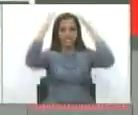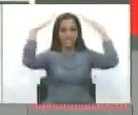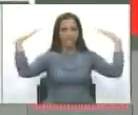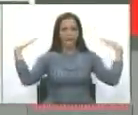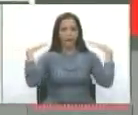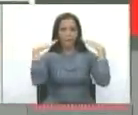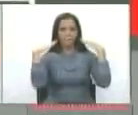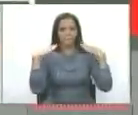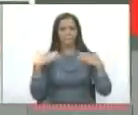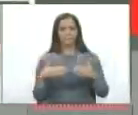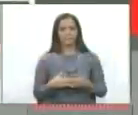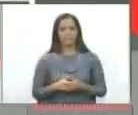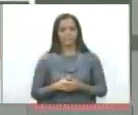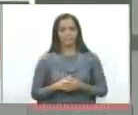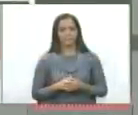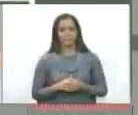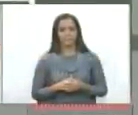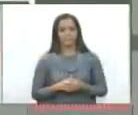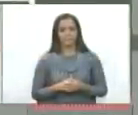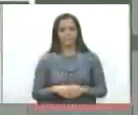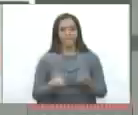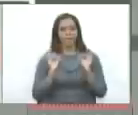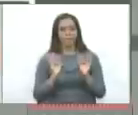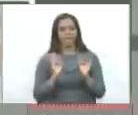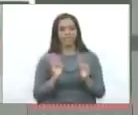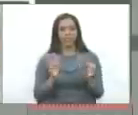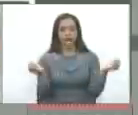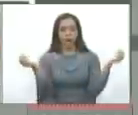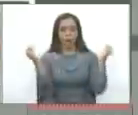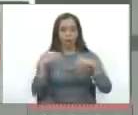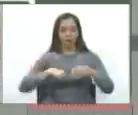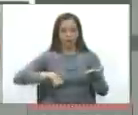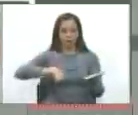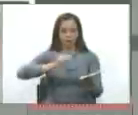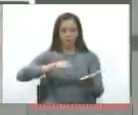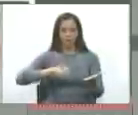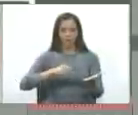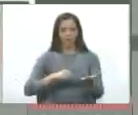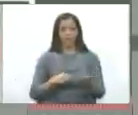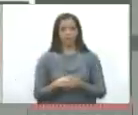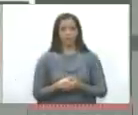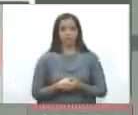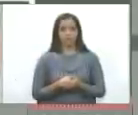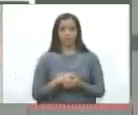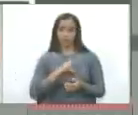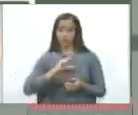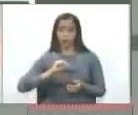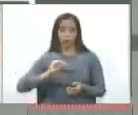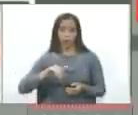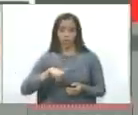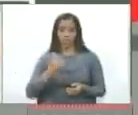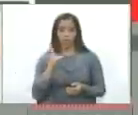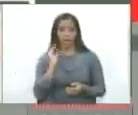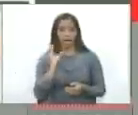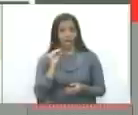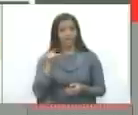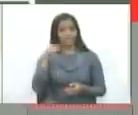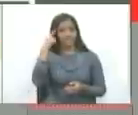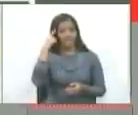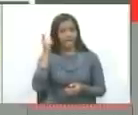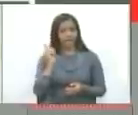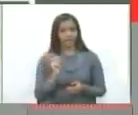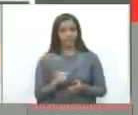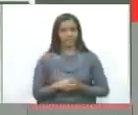Tremendos acuerdos que se han firmado. Ya saben, no podemos hablar de aquello. Ya sabe, Diosdado. Oye, presidente,